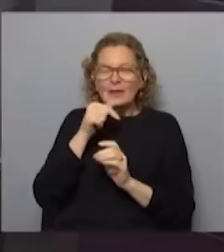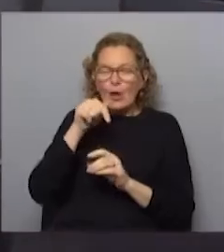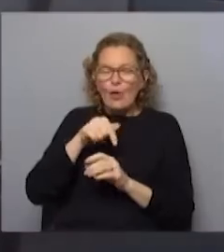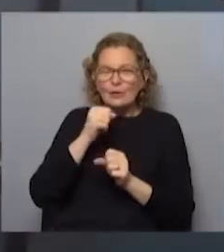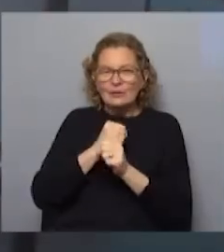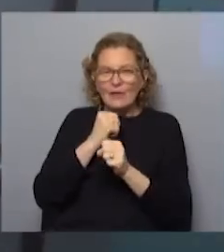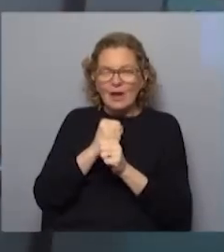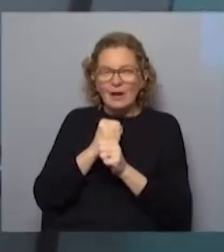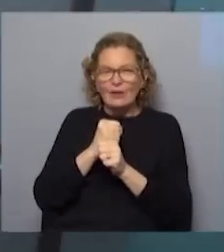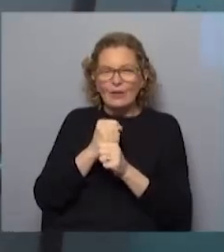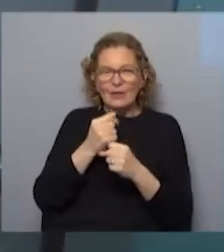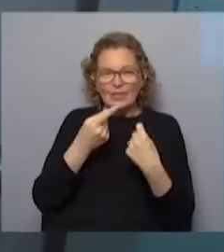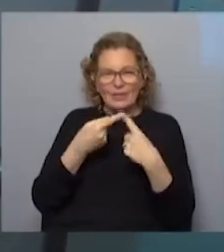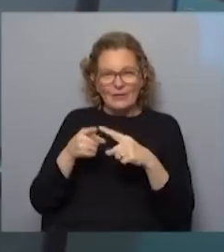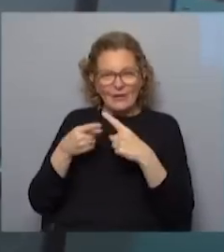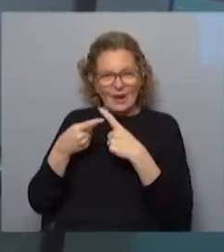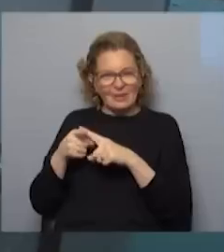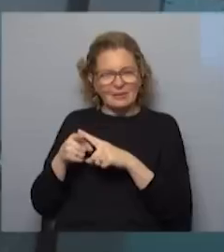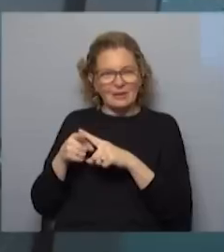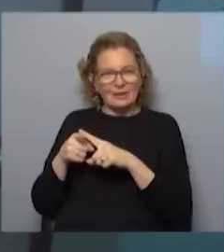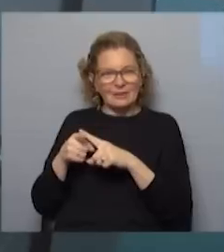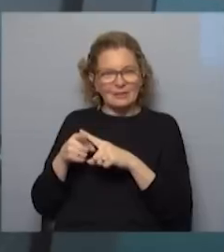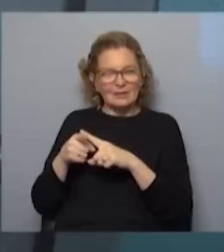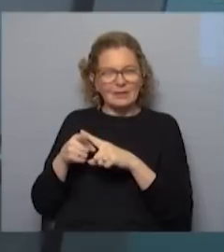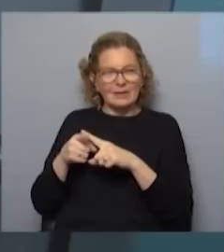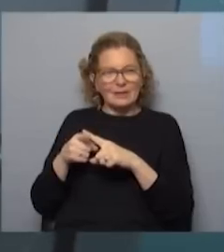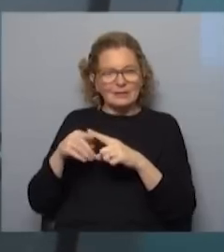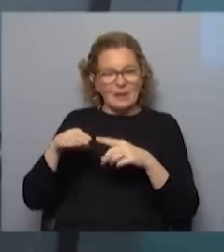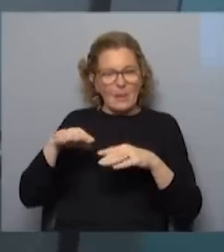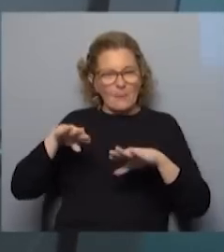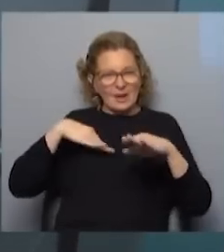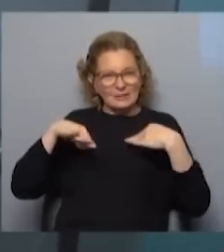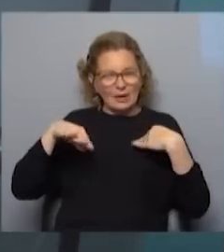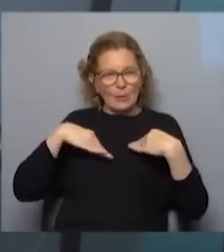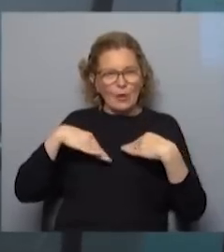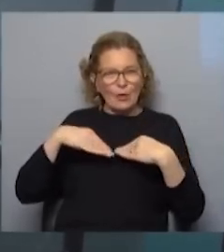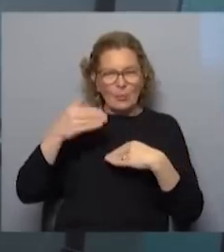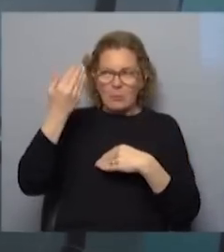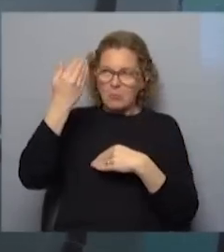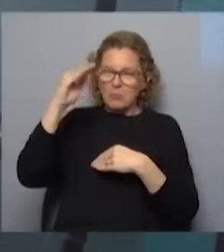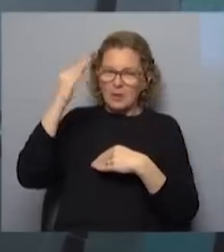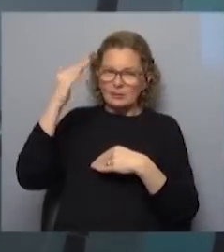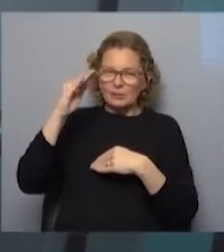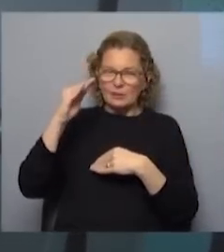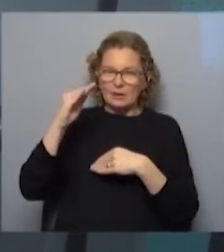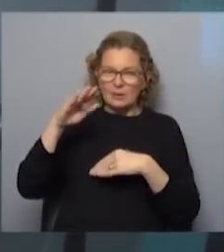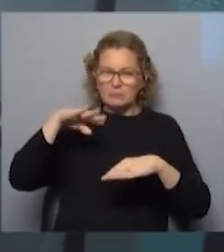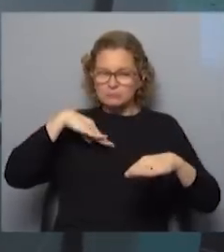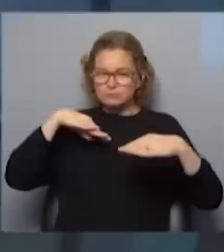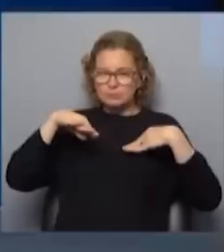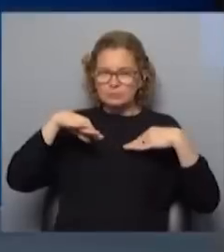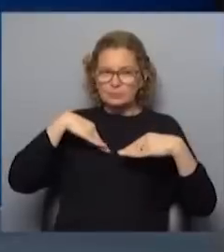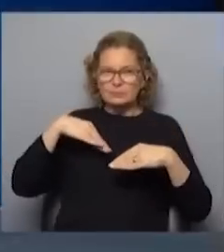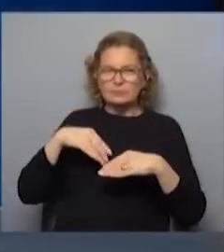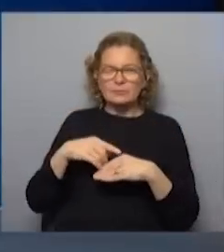en actividades físicas de entrenamiento porque tiene un alto nivel en las artes marciales